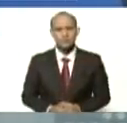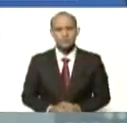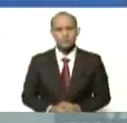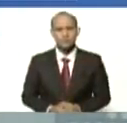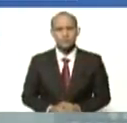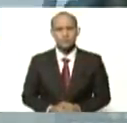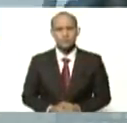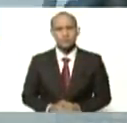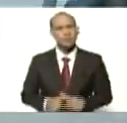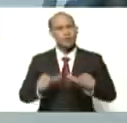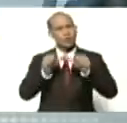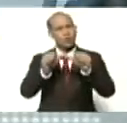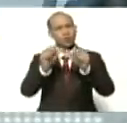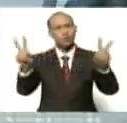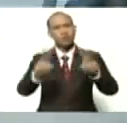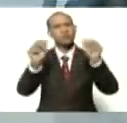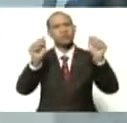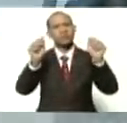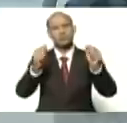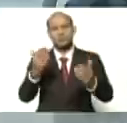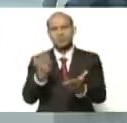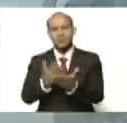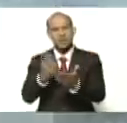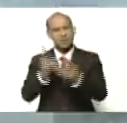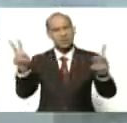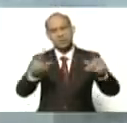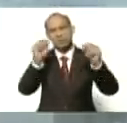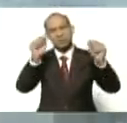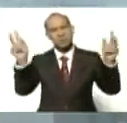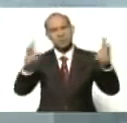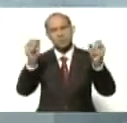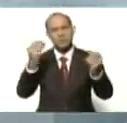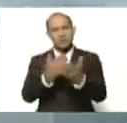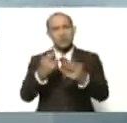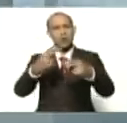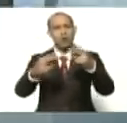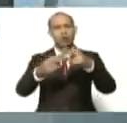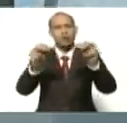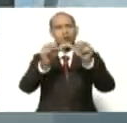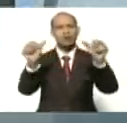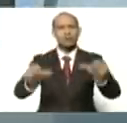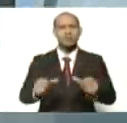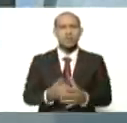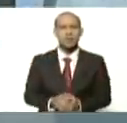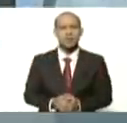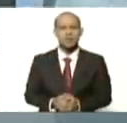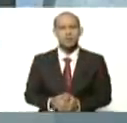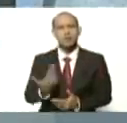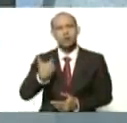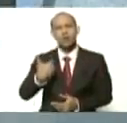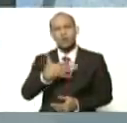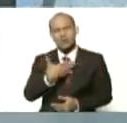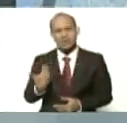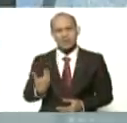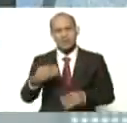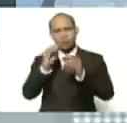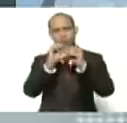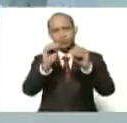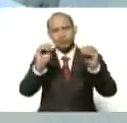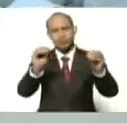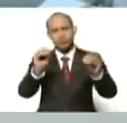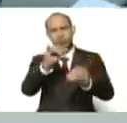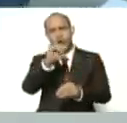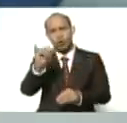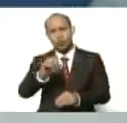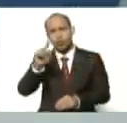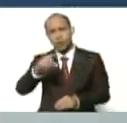seguiremos venciendo venciendo y venciendo construyendo el sistema también quiero avisarle así como en el zulia se